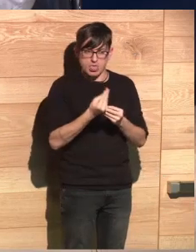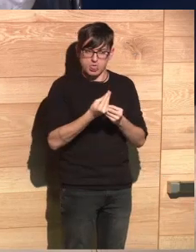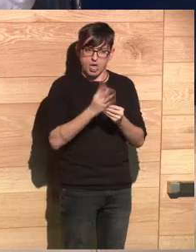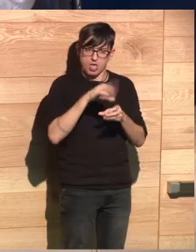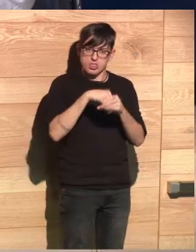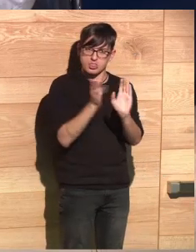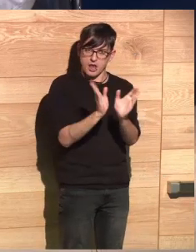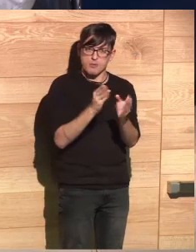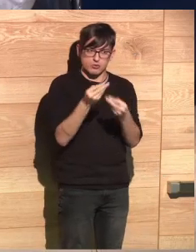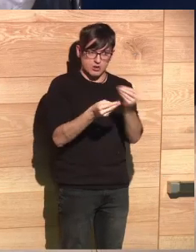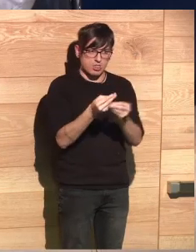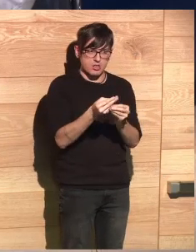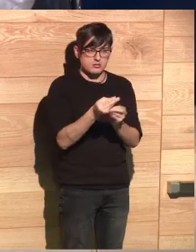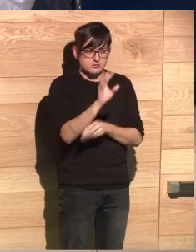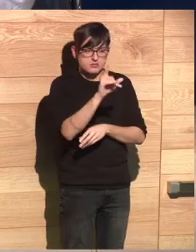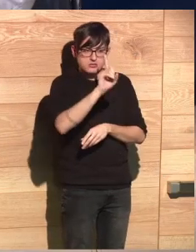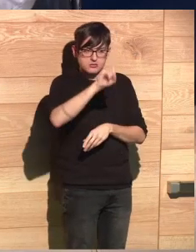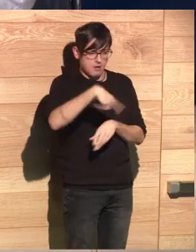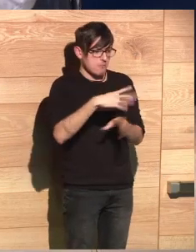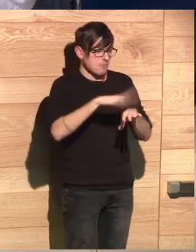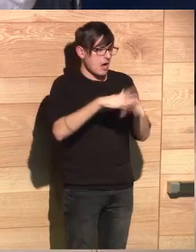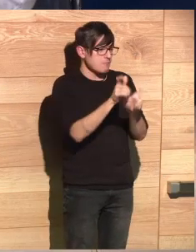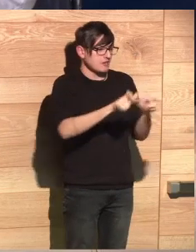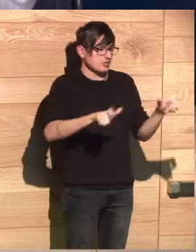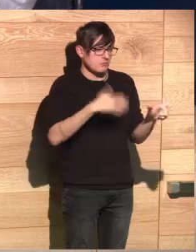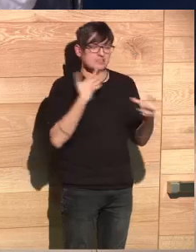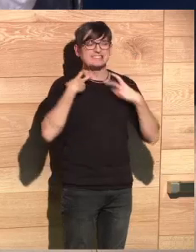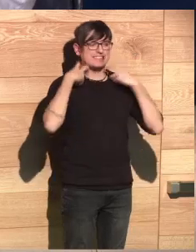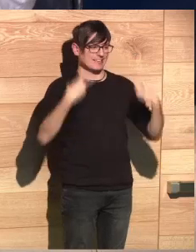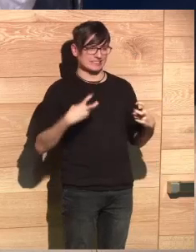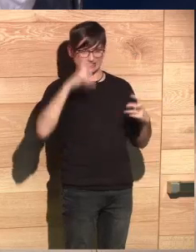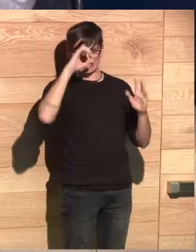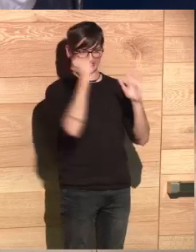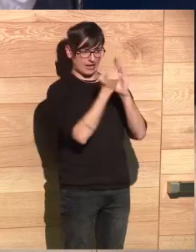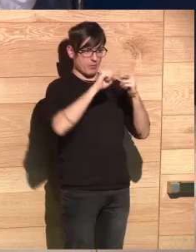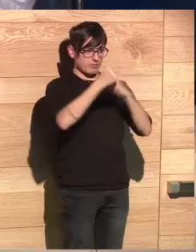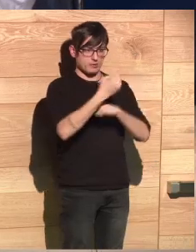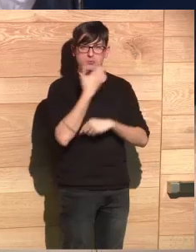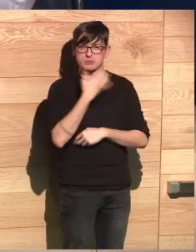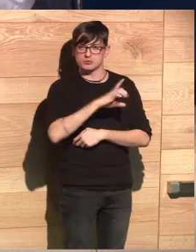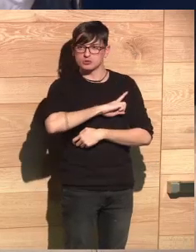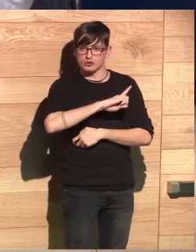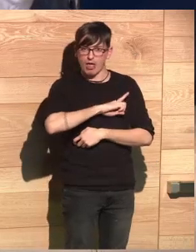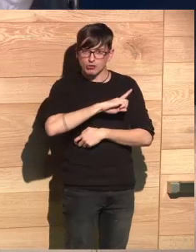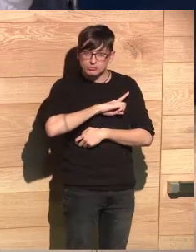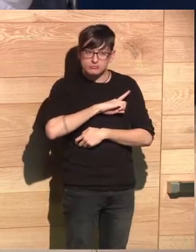terapia. Sobre todo para gente que tiene estrés postraumático, ¿no? Como soldados, por ejemplo.